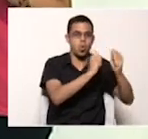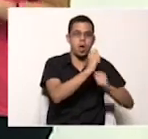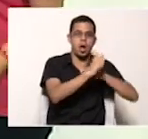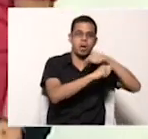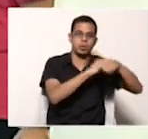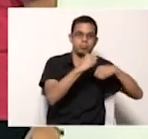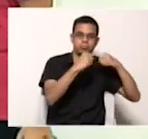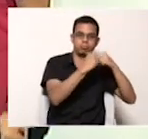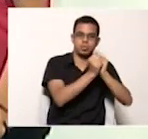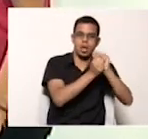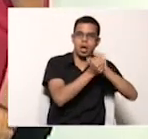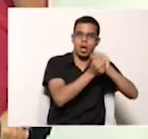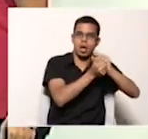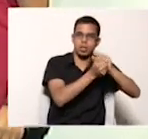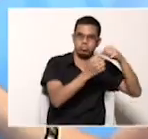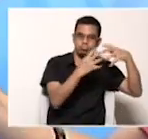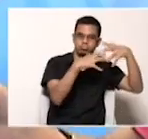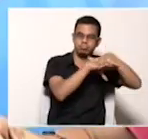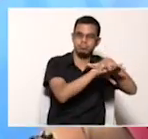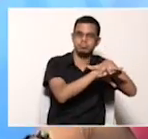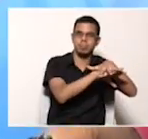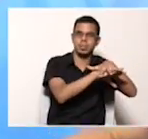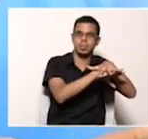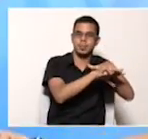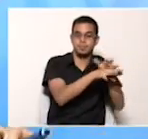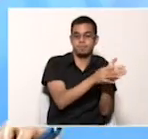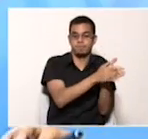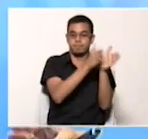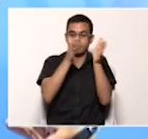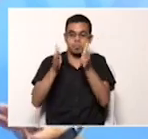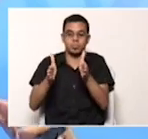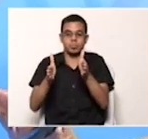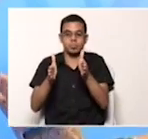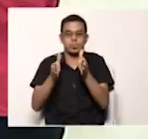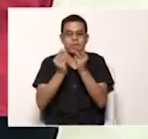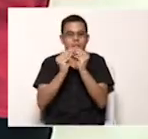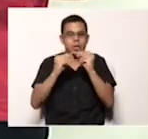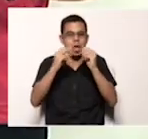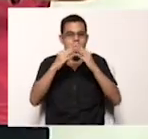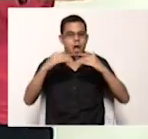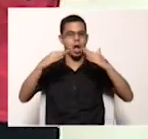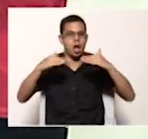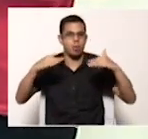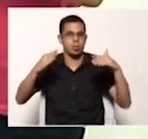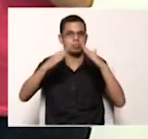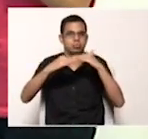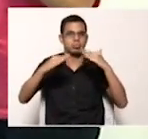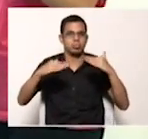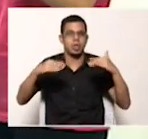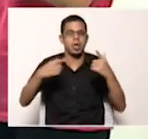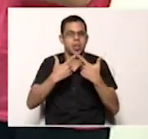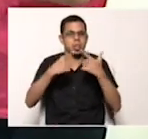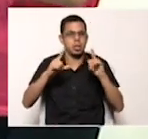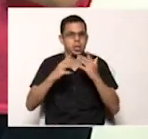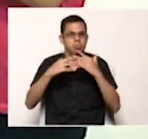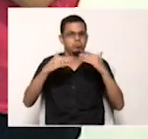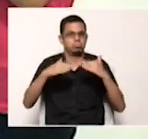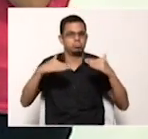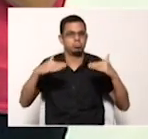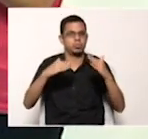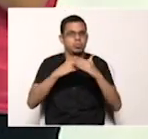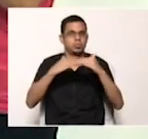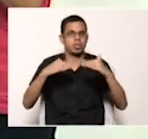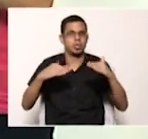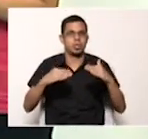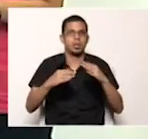constantemente vibrando. En el estado líquido, las moléculas están un poco más libres, ¿bien? Y por eso se adaptan a